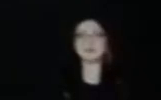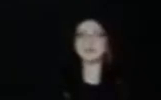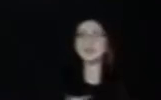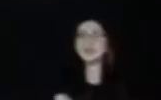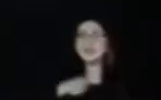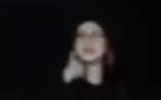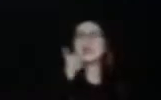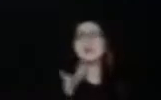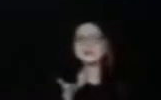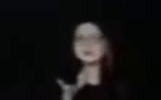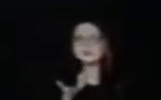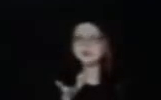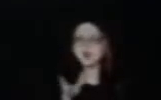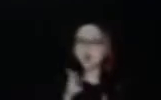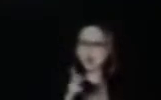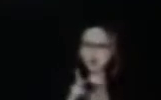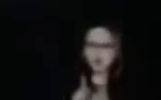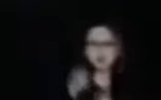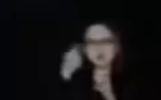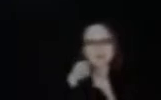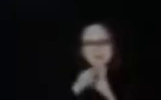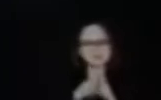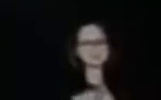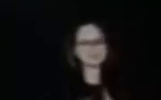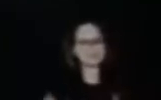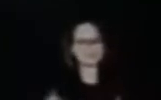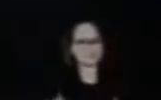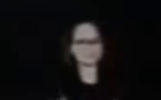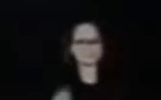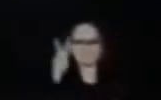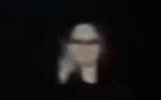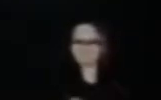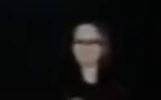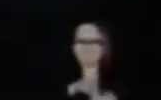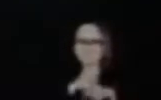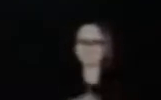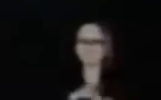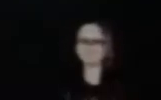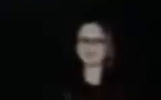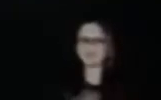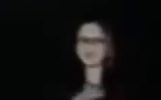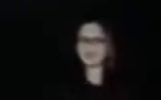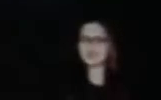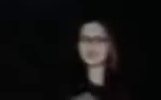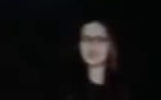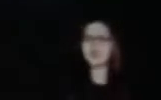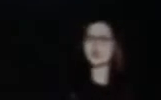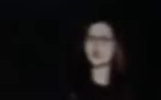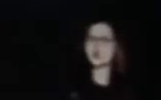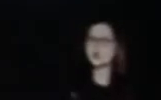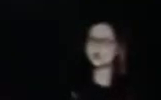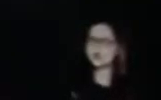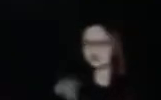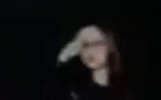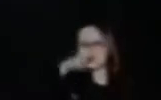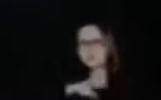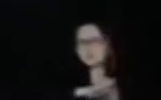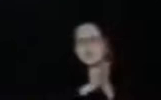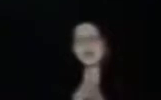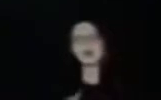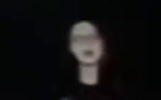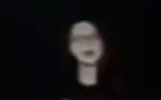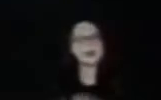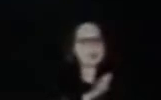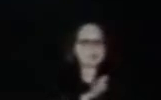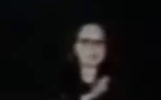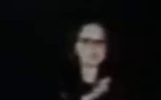Queremos regenerar de verdad la vida pública de México.